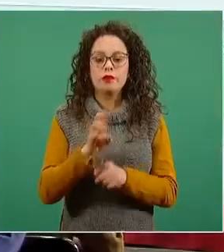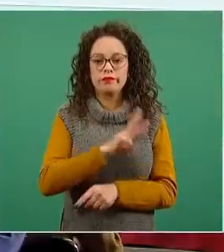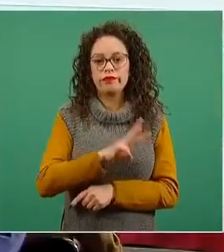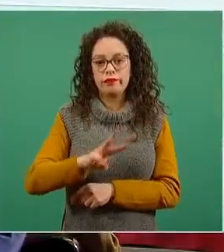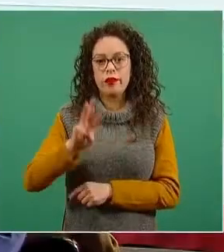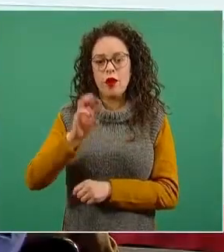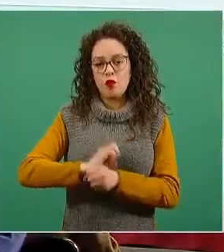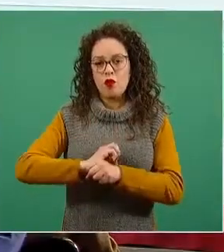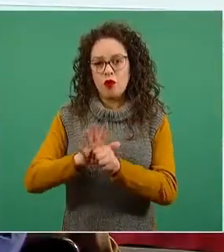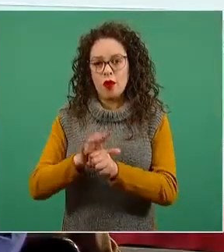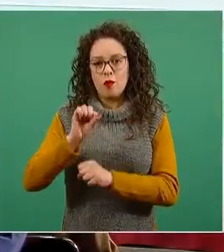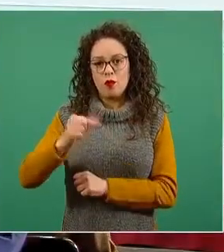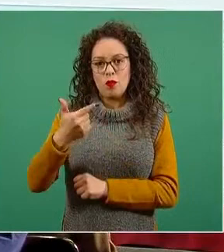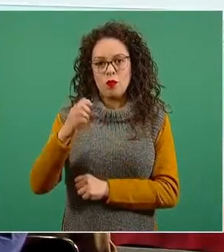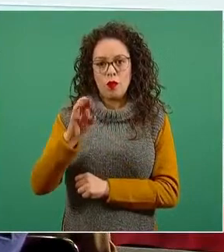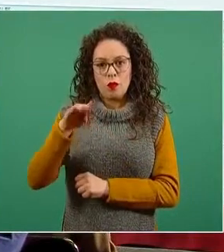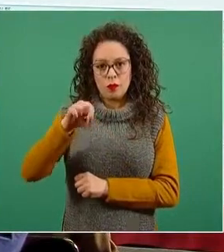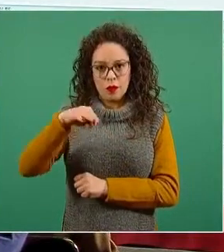coronavirus.gov.mx.